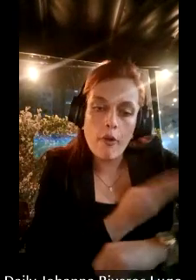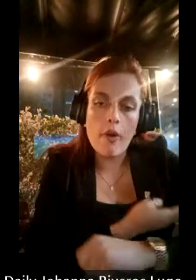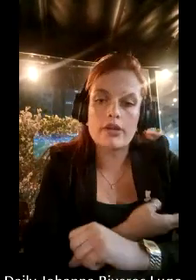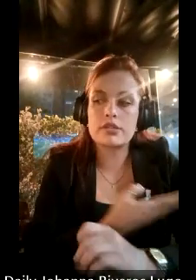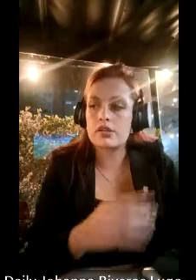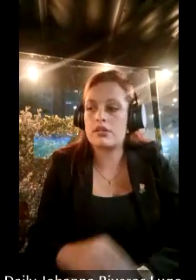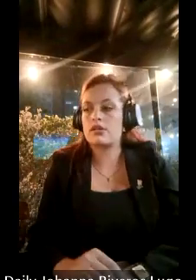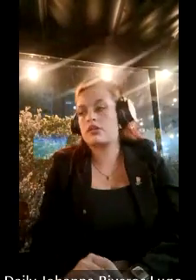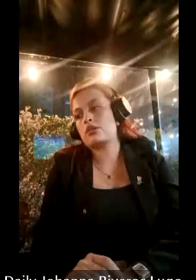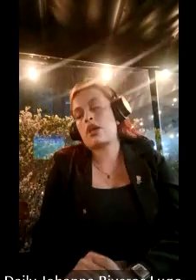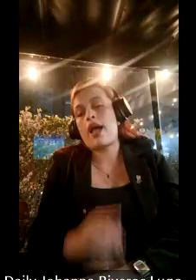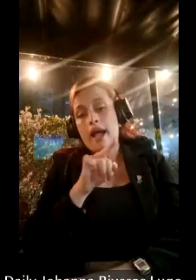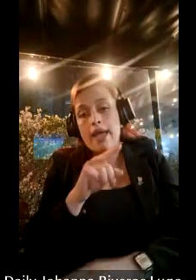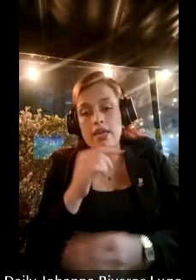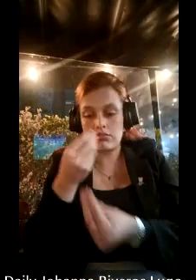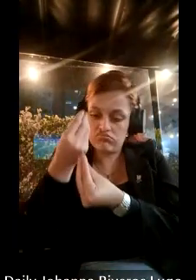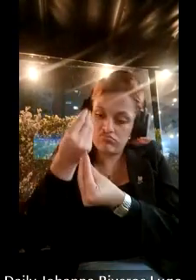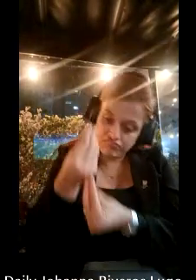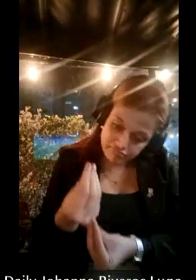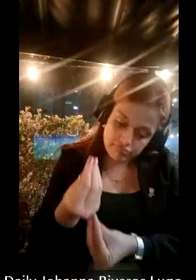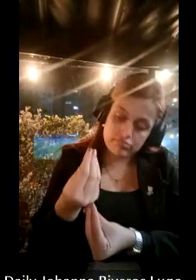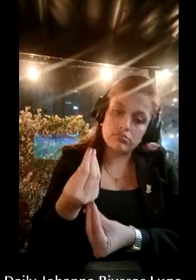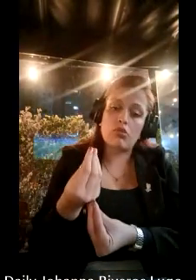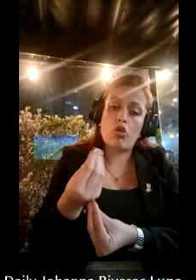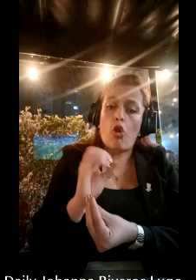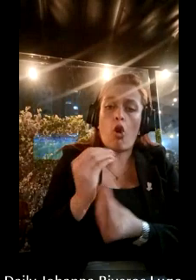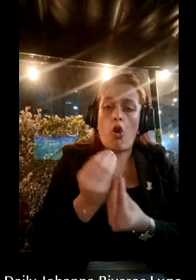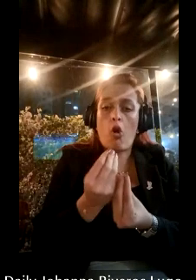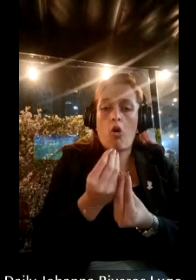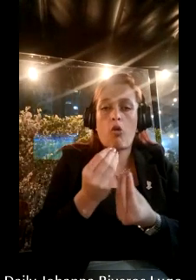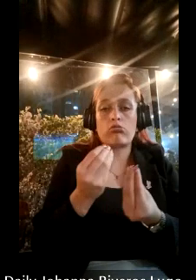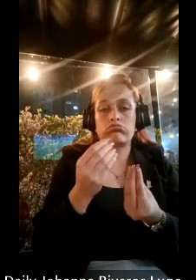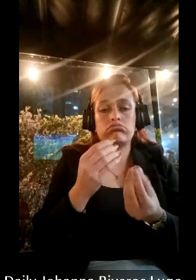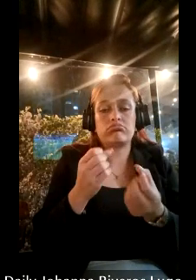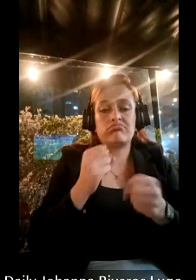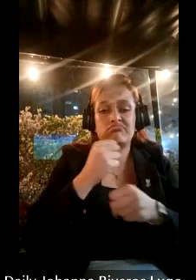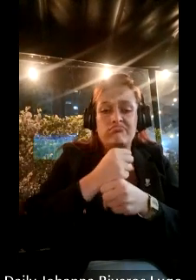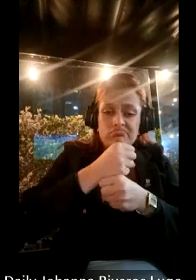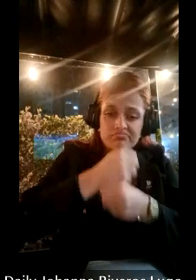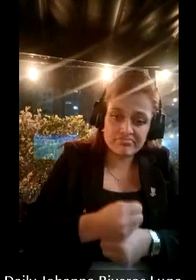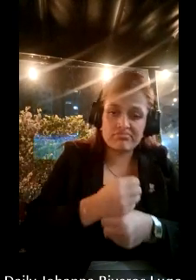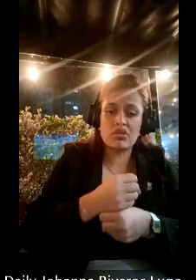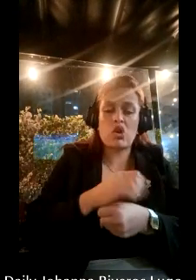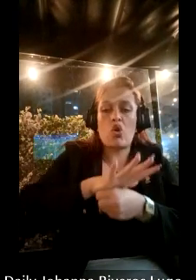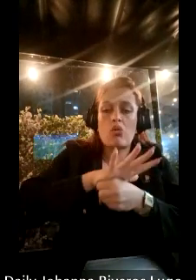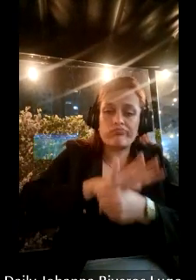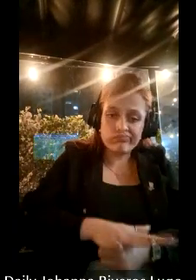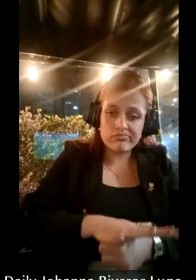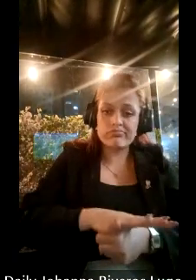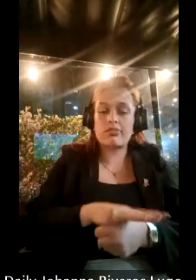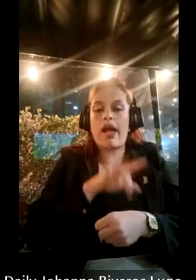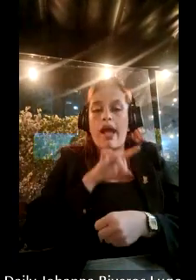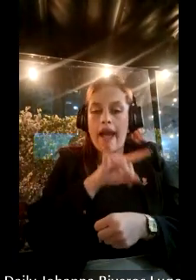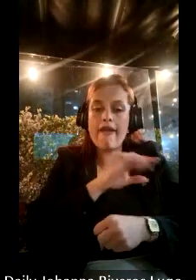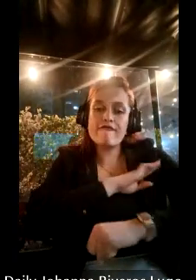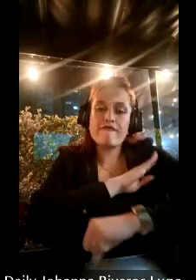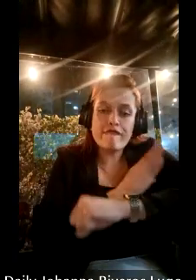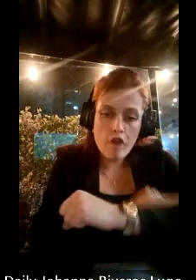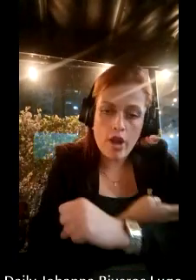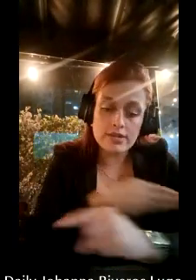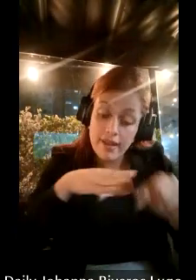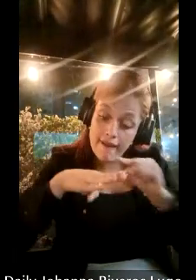objeto, pues va a haber como una repulsión, como una fuerza que tiene la